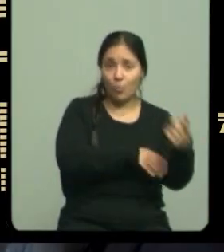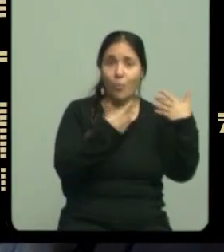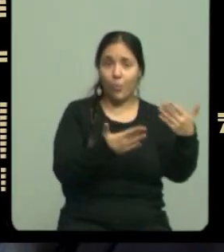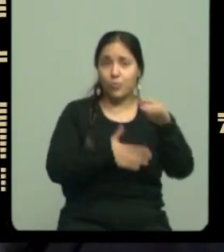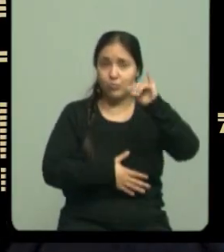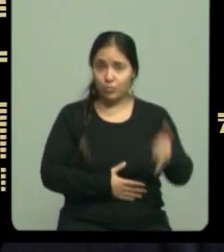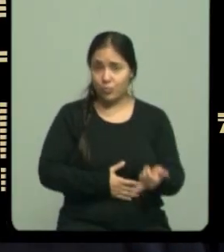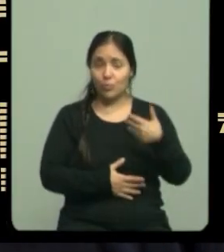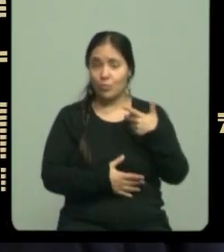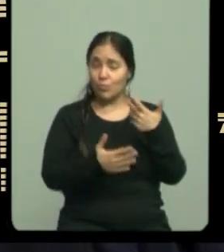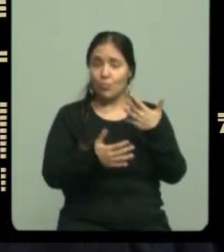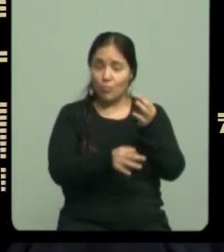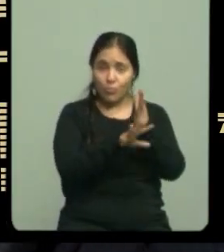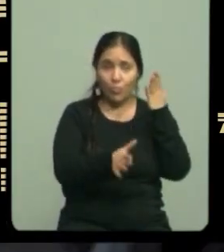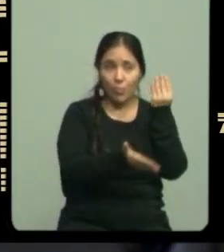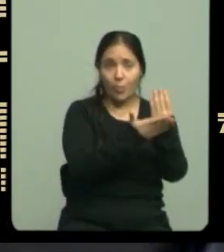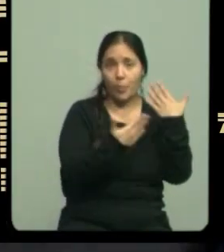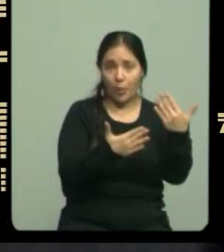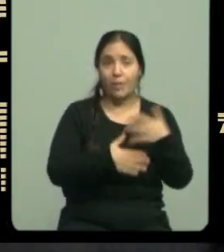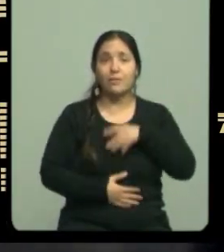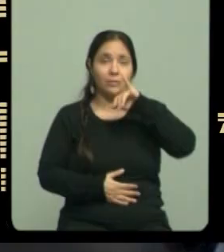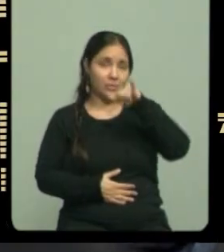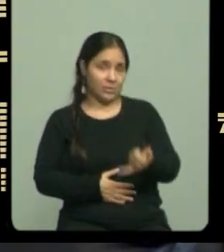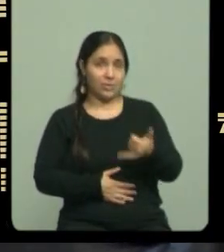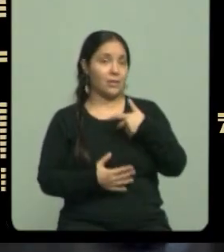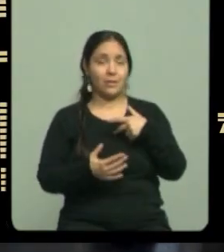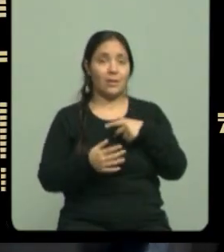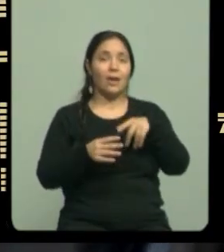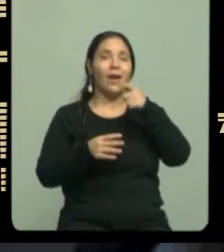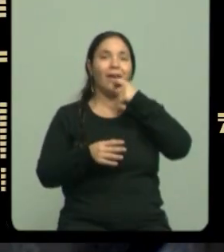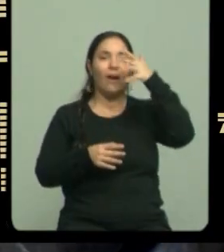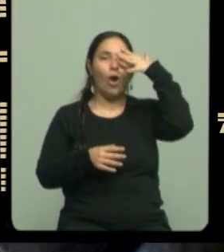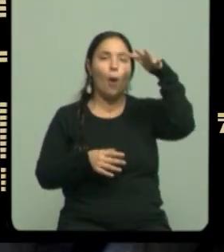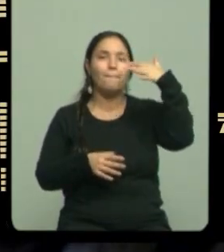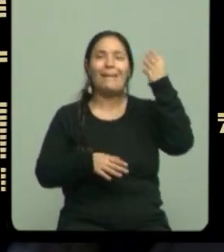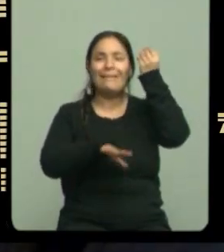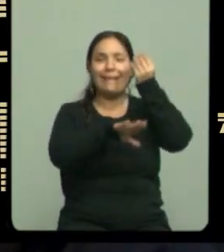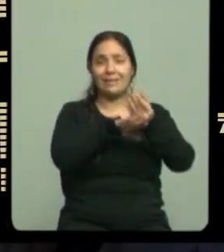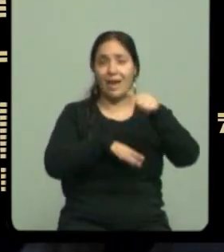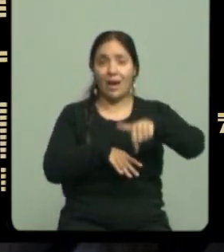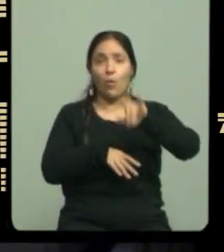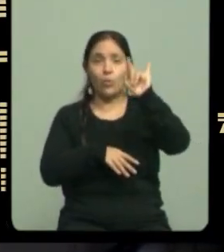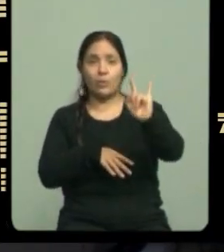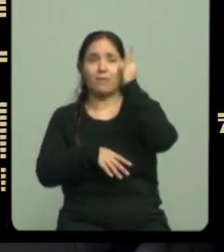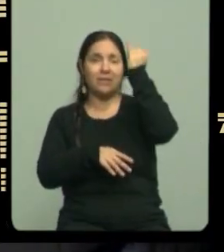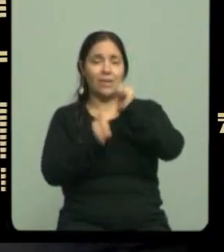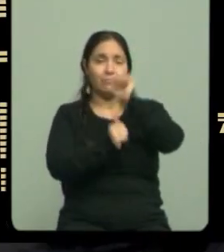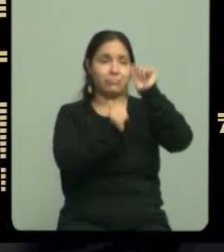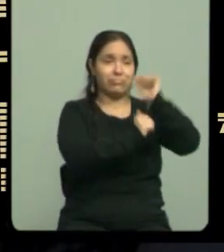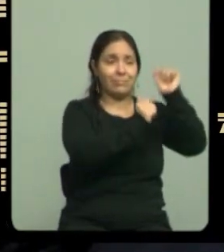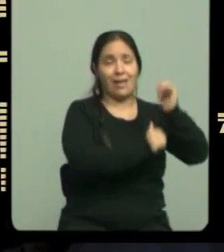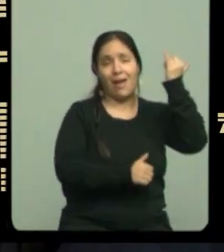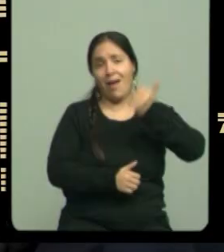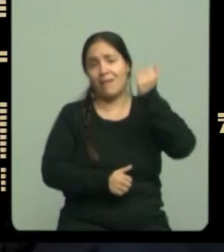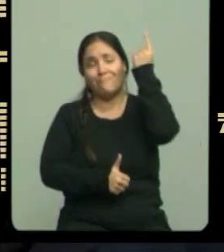Seguramente. A ver, la calificación de las personas, egresados, egresadas de acá a la universidad, tenemos todas las